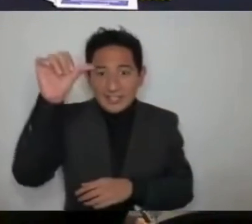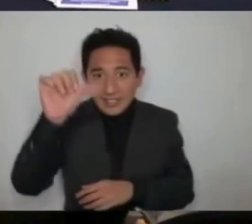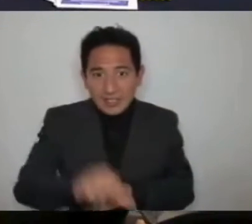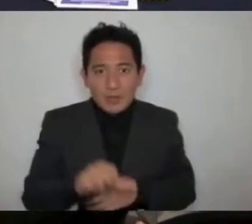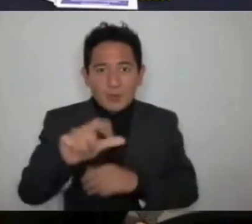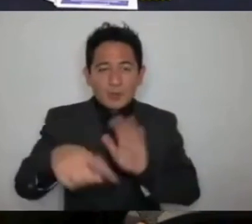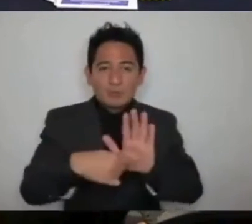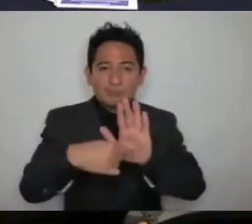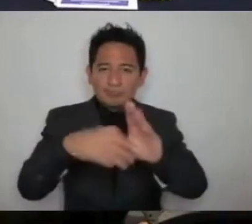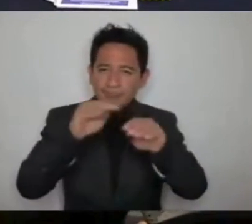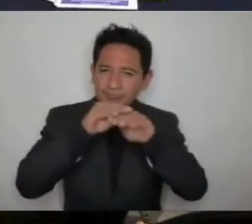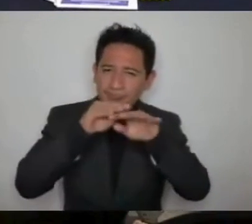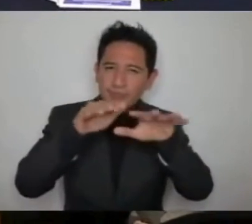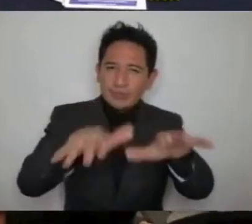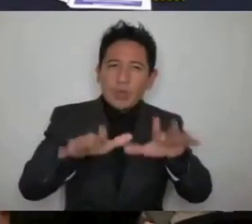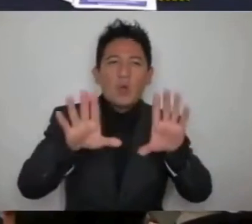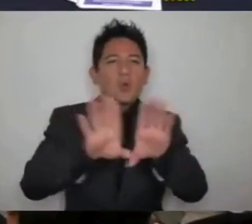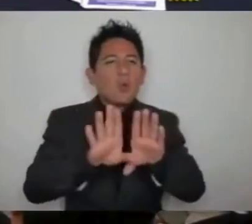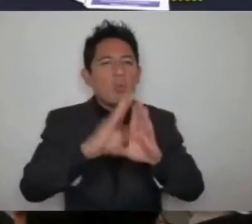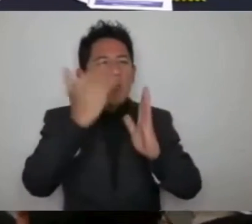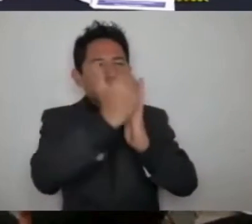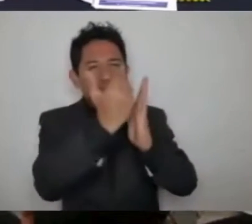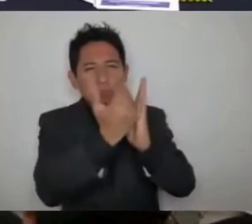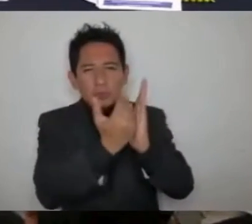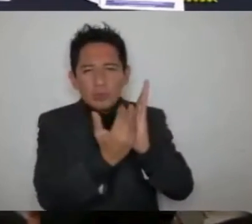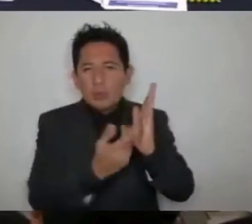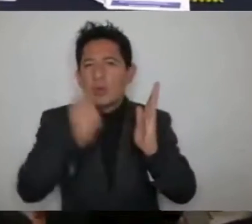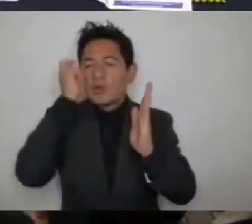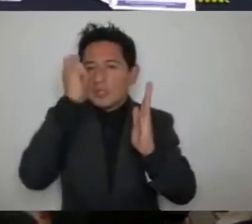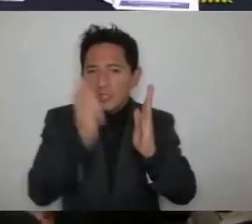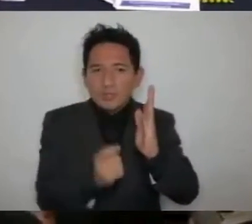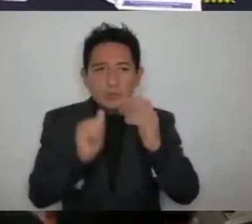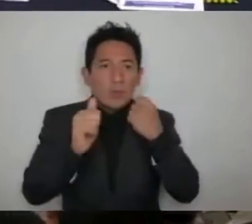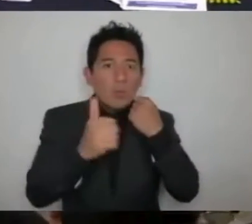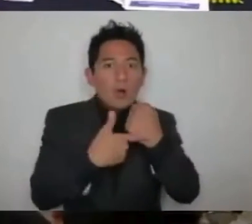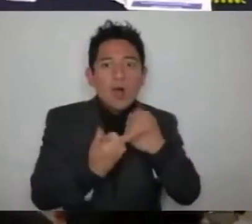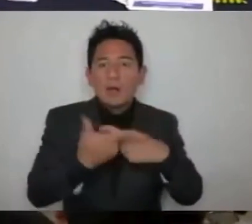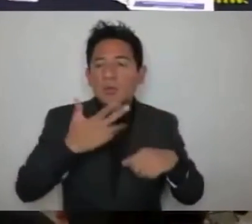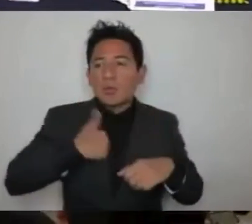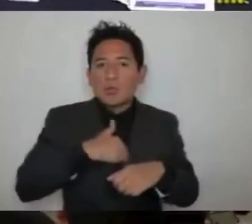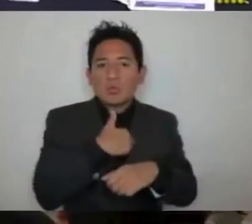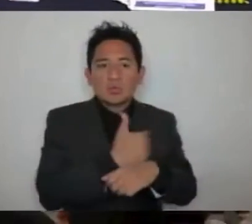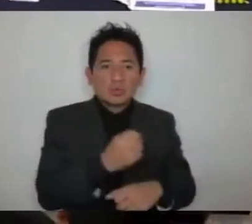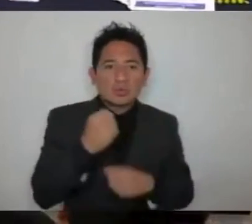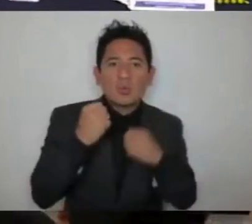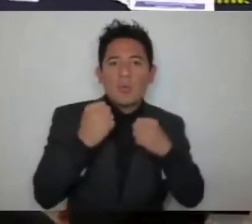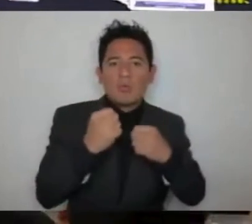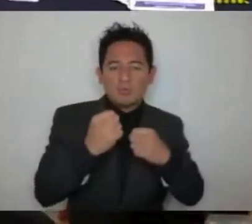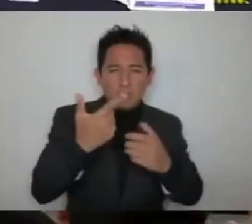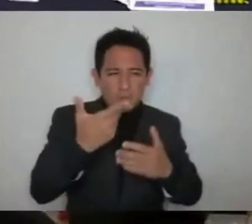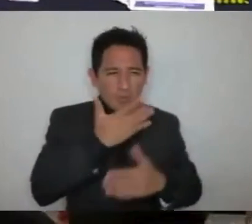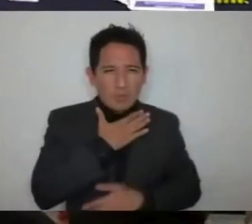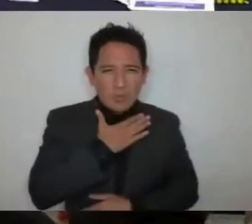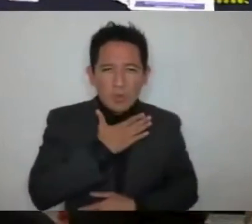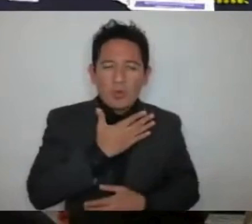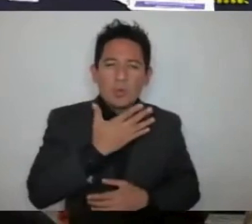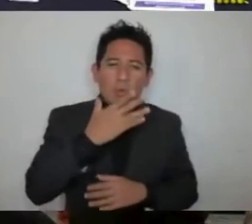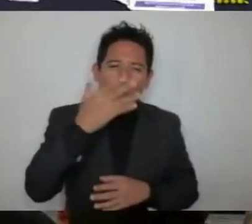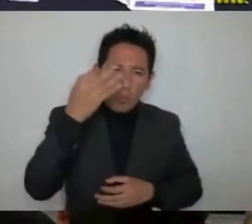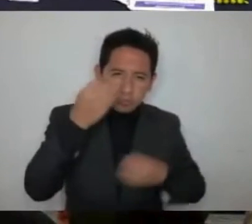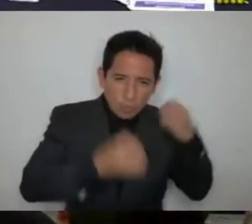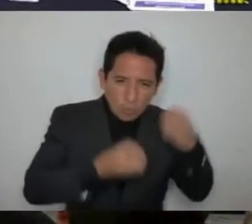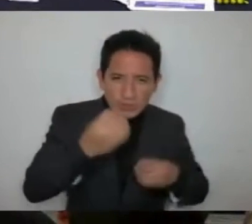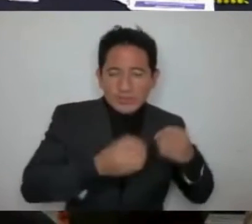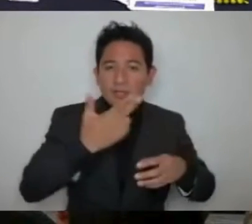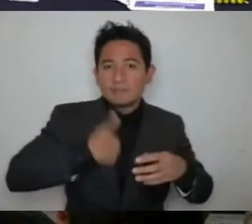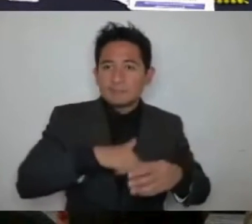del protocolo como una de las respuestas institucionales desde el poder judicial frente a problemáticas graves que se viven en nuestro país y